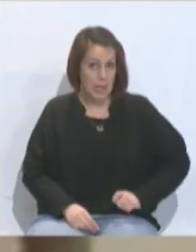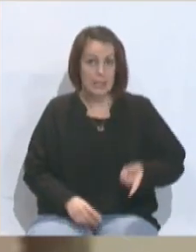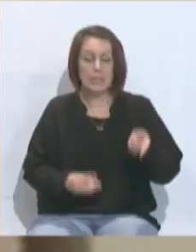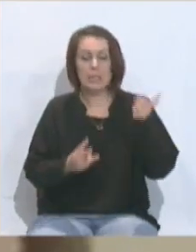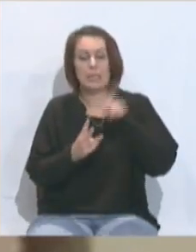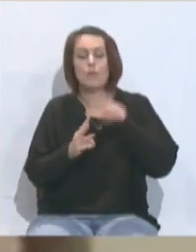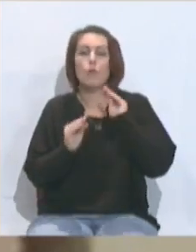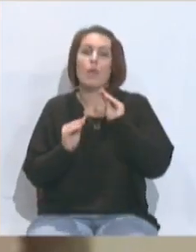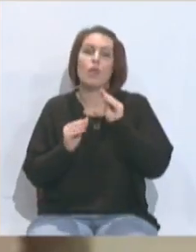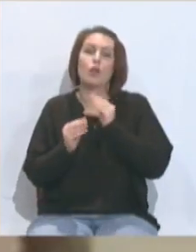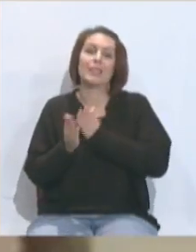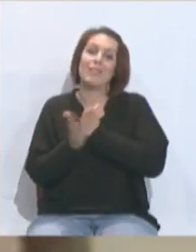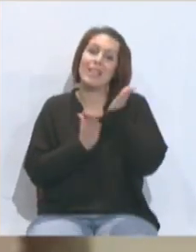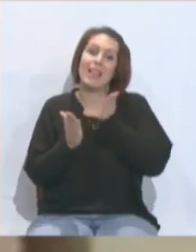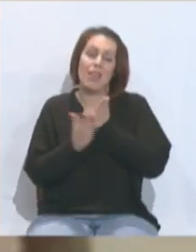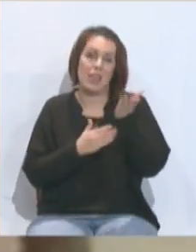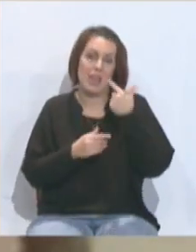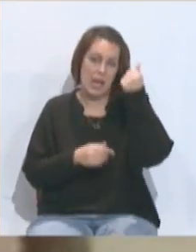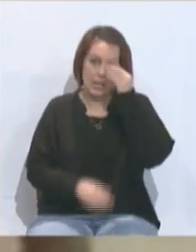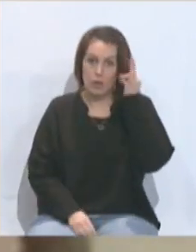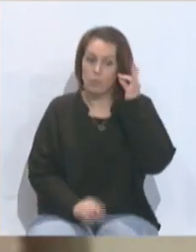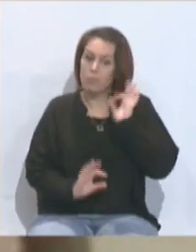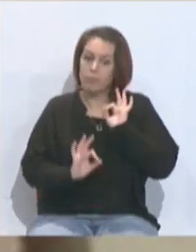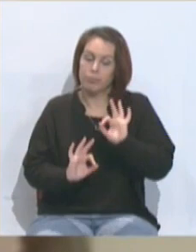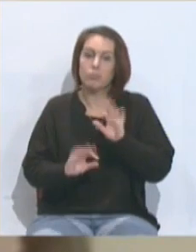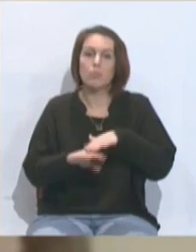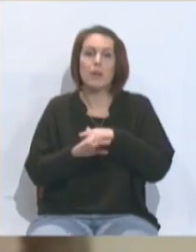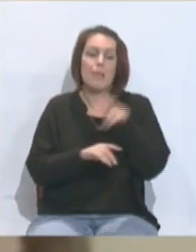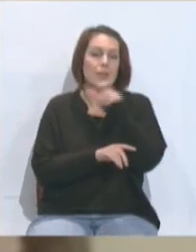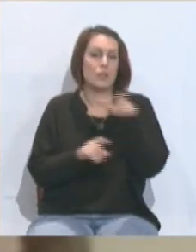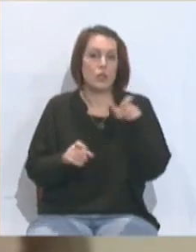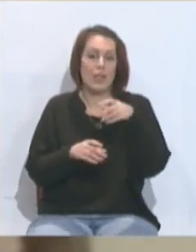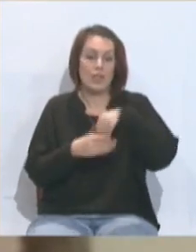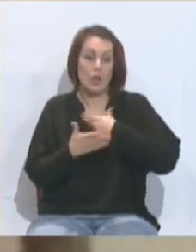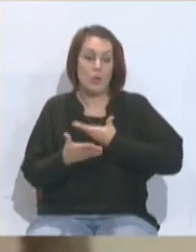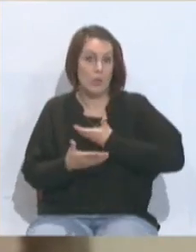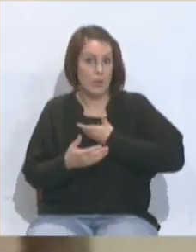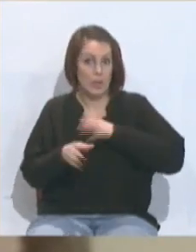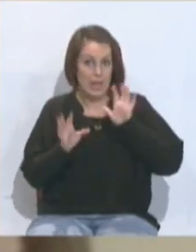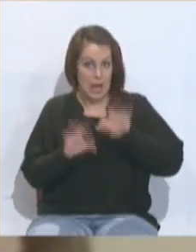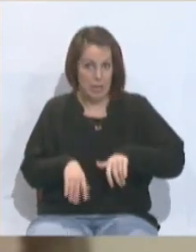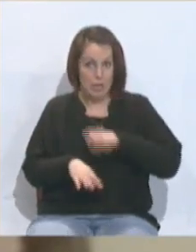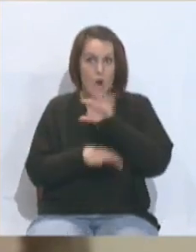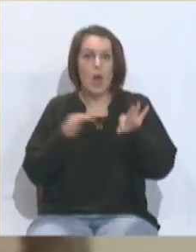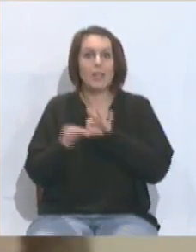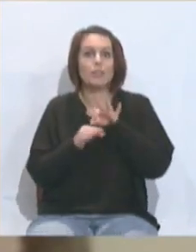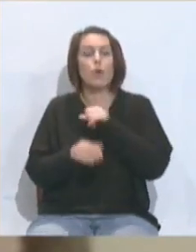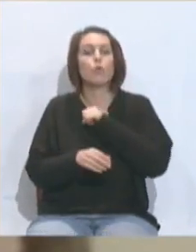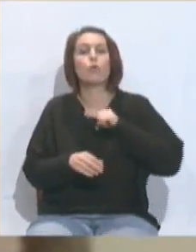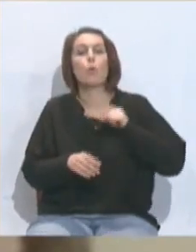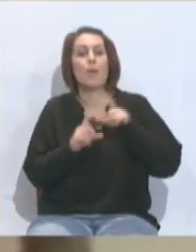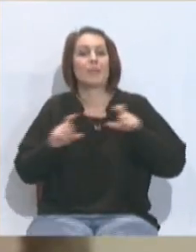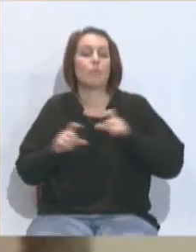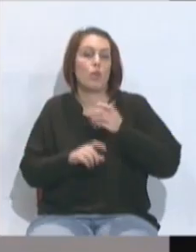y también formaciones en transversalidad de género, que estará especialmente dirigido a personas del Ayuntamiento de Cádiz, organismos autónomos y